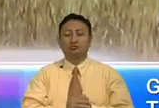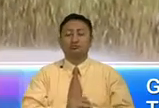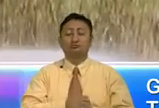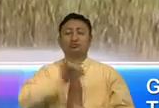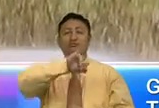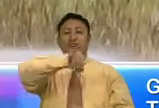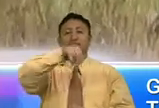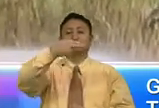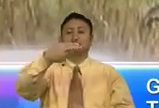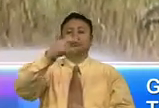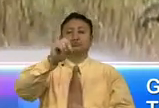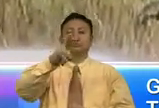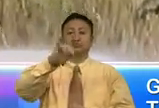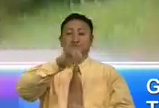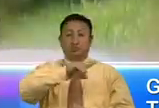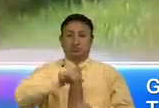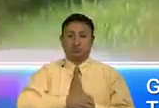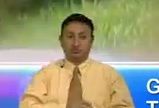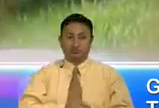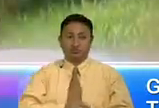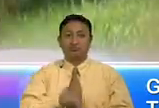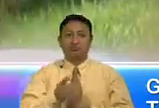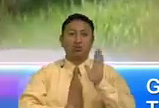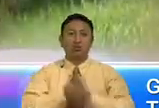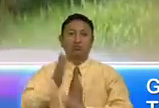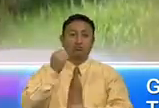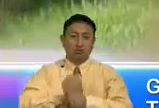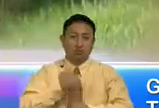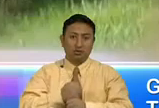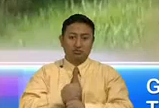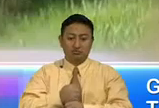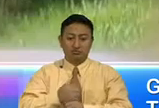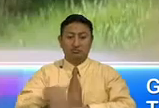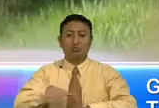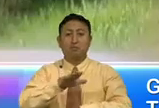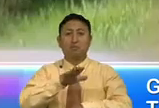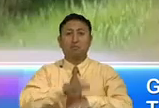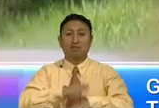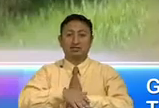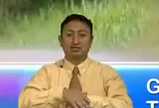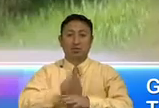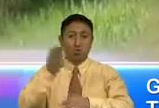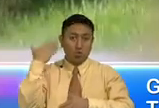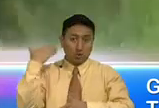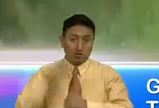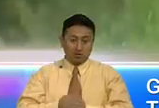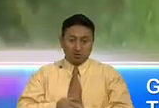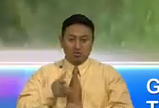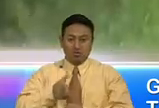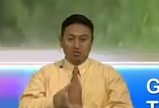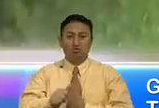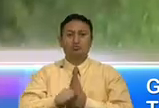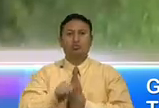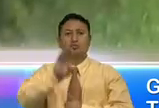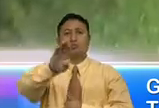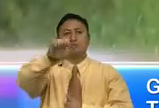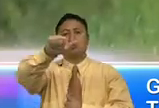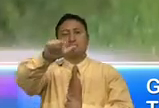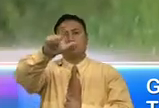Rosado, su familiar, quien se dirigía a su trabajo y conducía por la vía Machala-Guayaquil, cerca del Cantón Balao, cuando según las